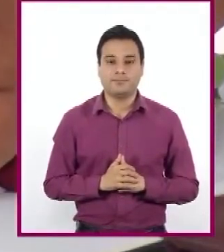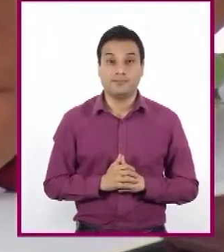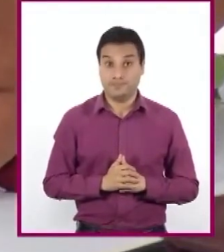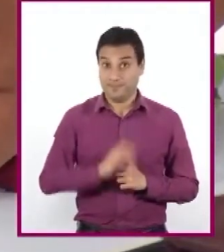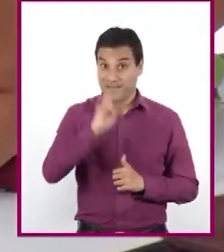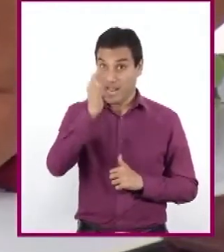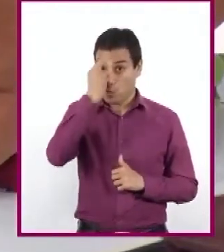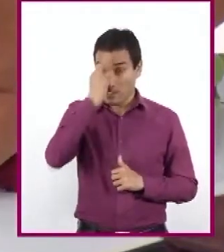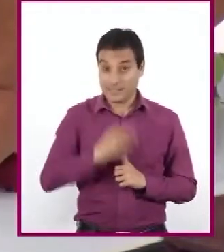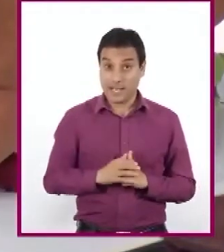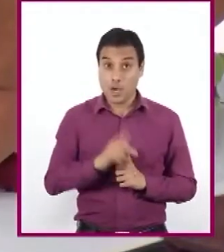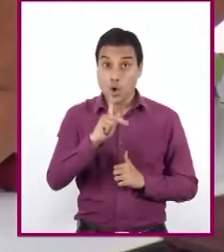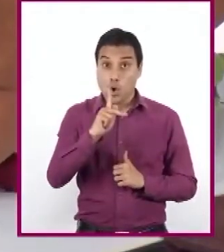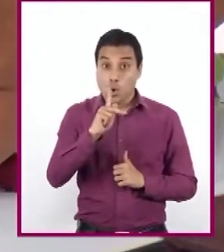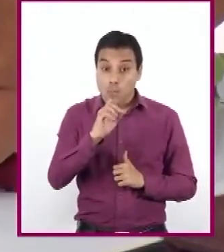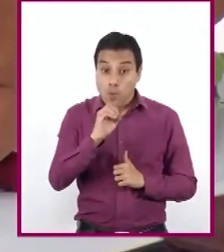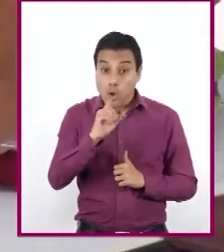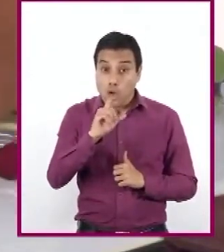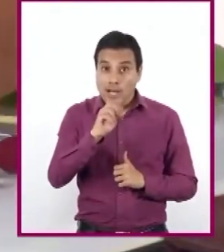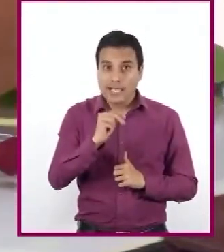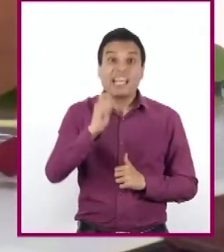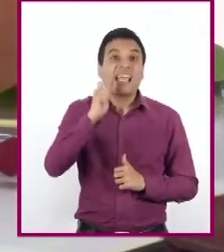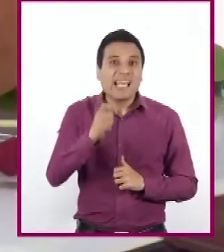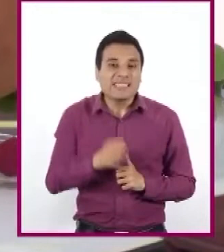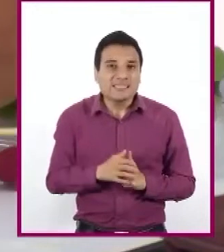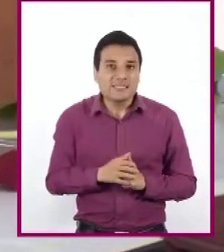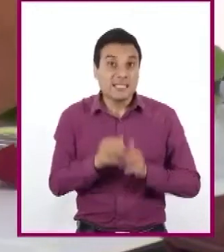Recordemos que el polen es la célula sexual masculina.